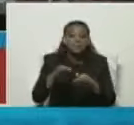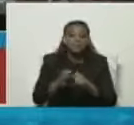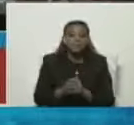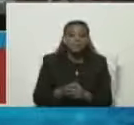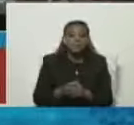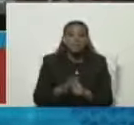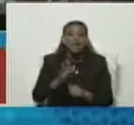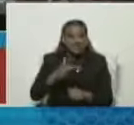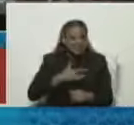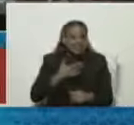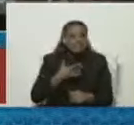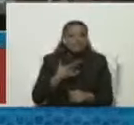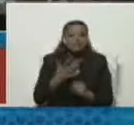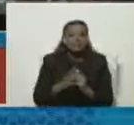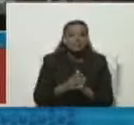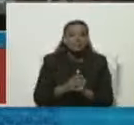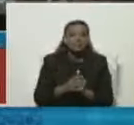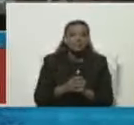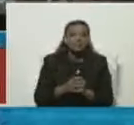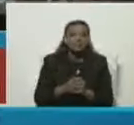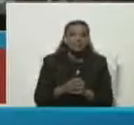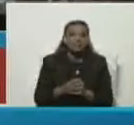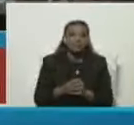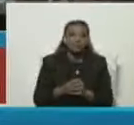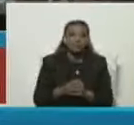Así se siente esa palabra, mira.